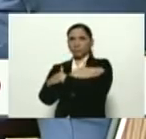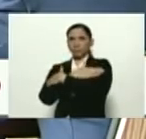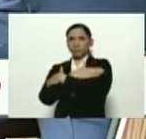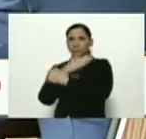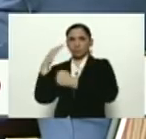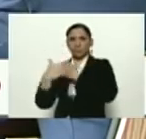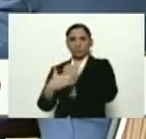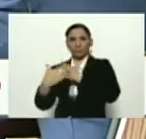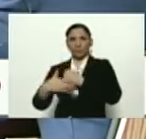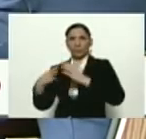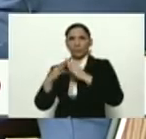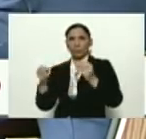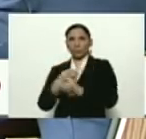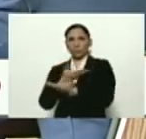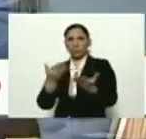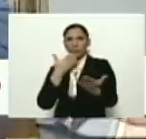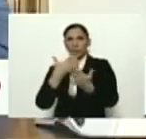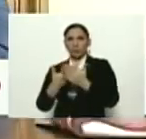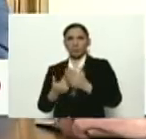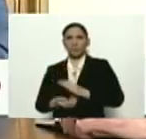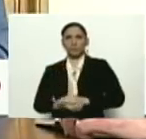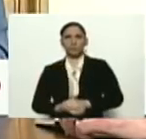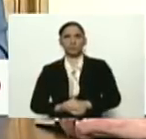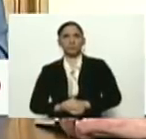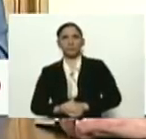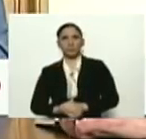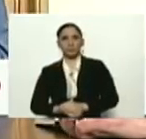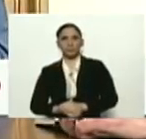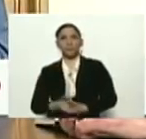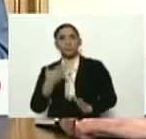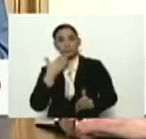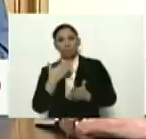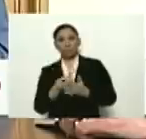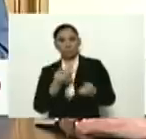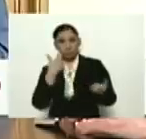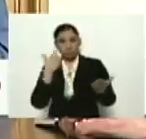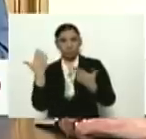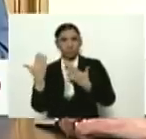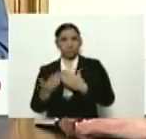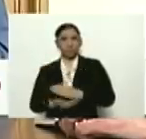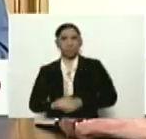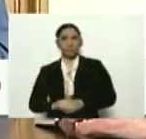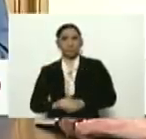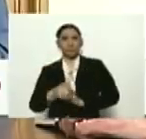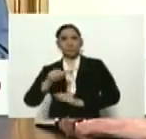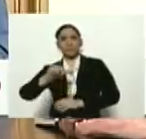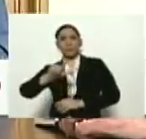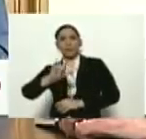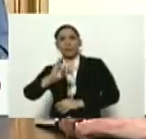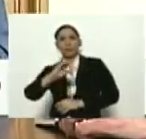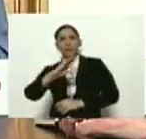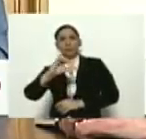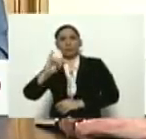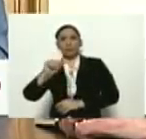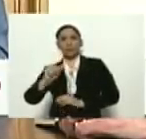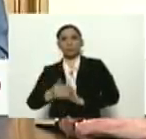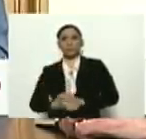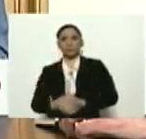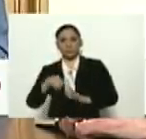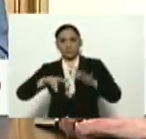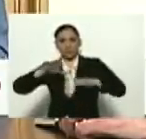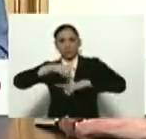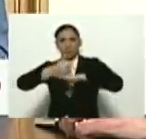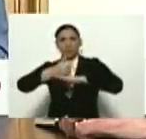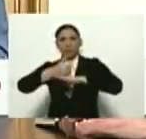a todos ustedes. Muchas gracias. Bueno, muchas gracias. Alicia Bárcenas, secretaria